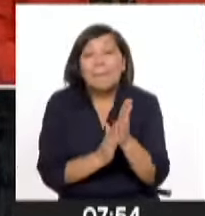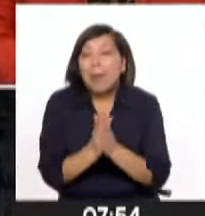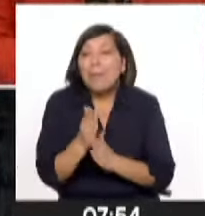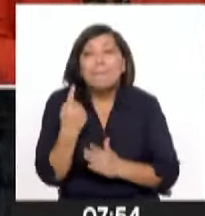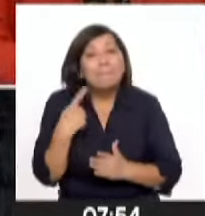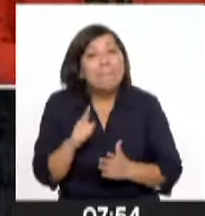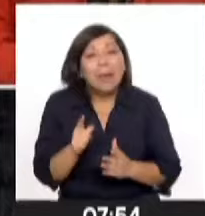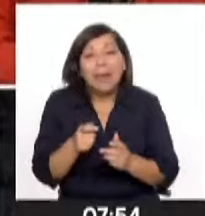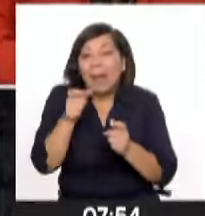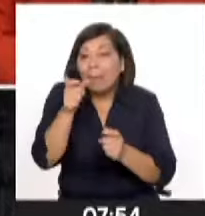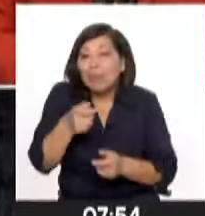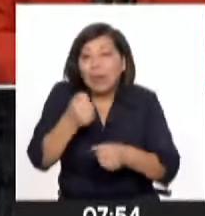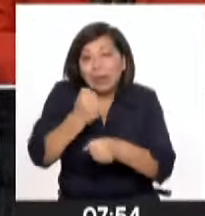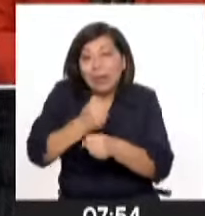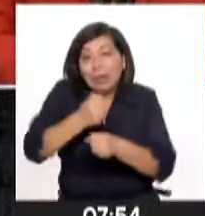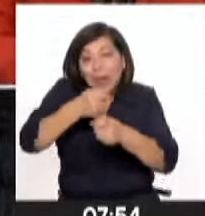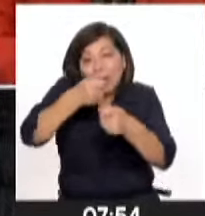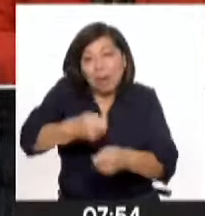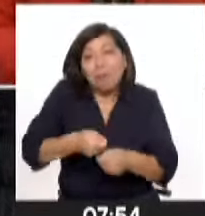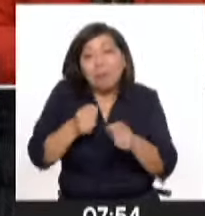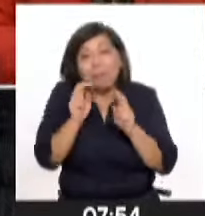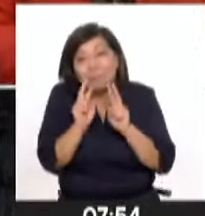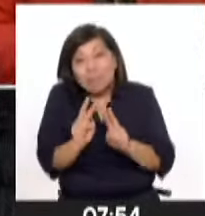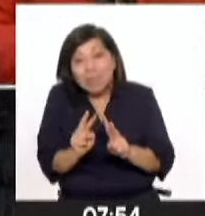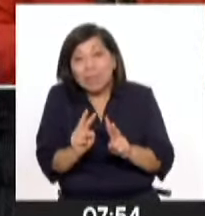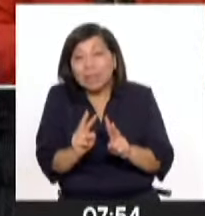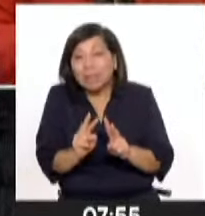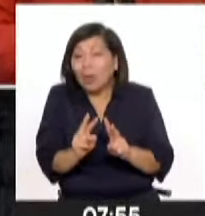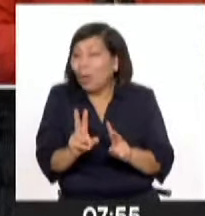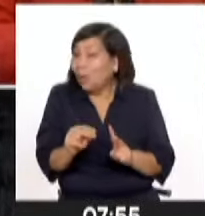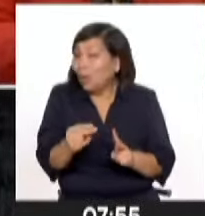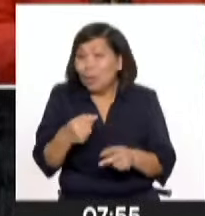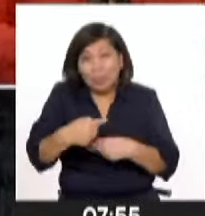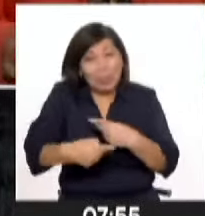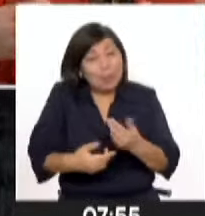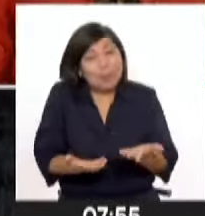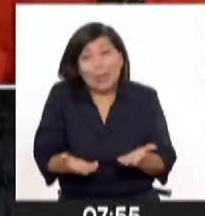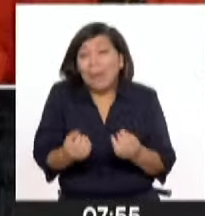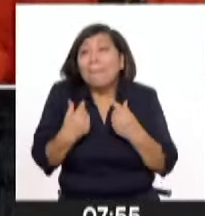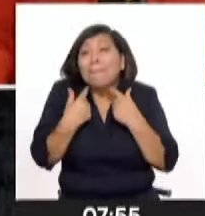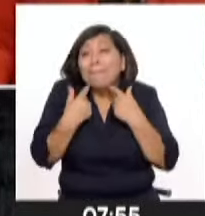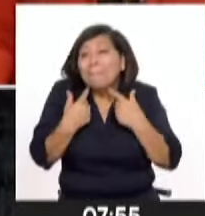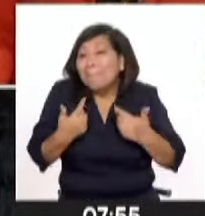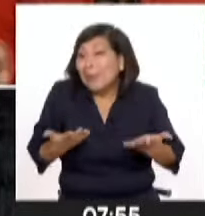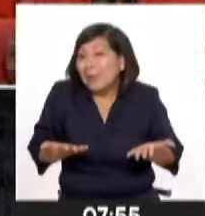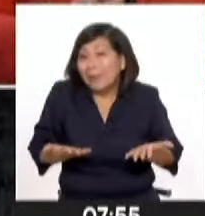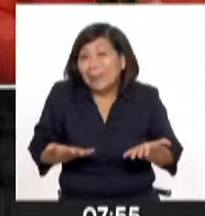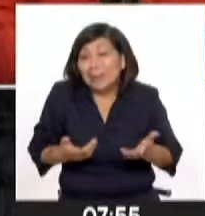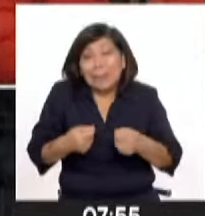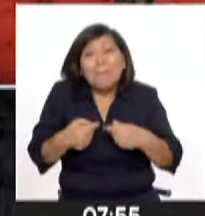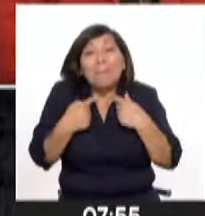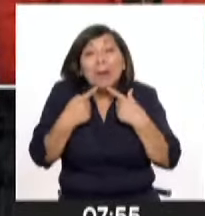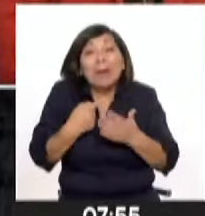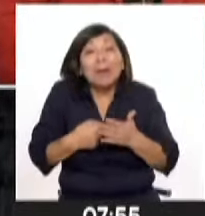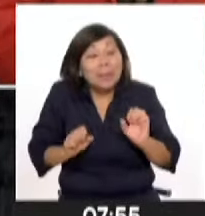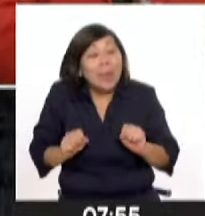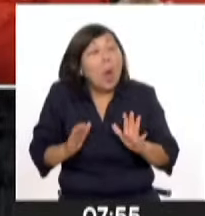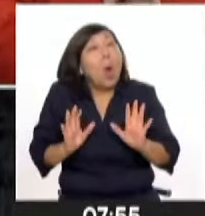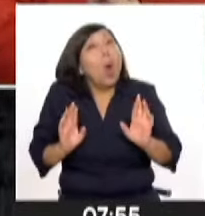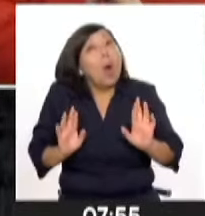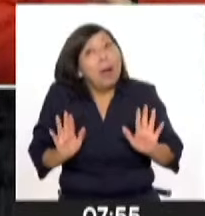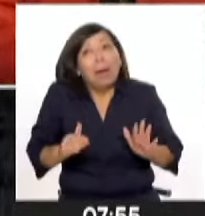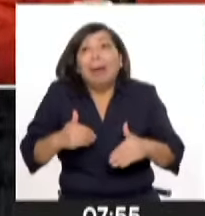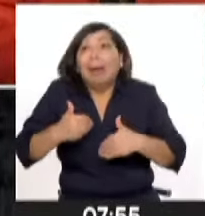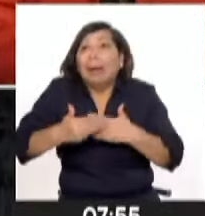beneficioso para los agricultores cuando vean mermada no solo su producción, sino perdidos sus áreas de cultivo, que esperemos que no pase.